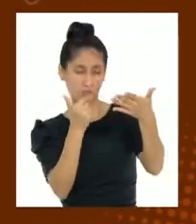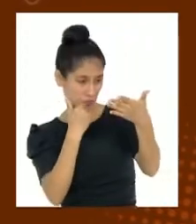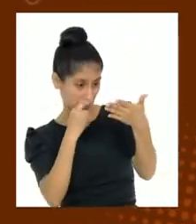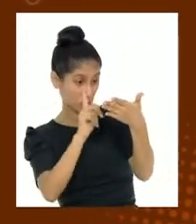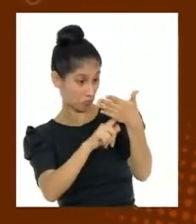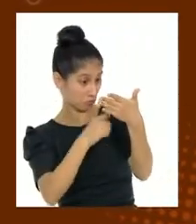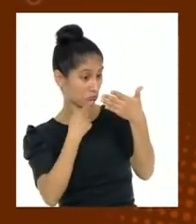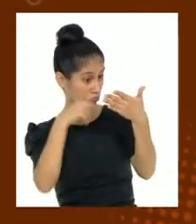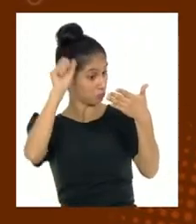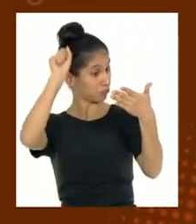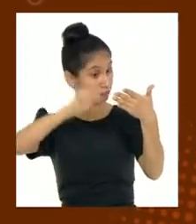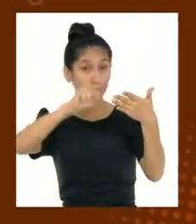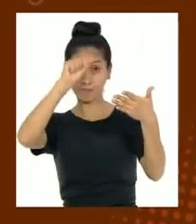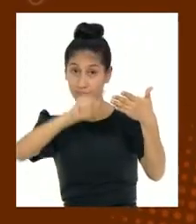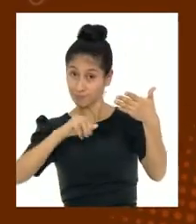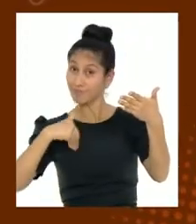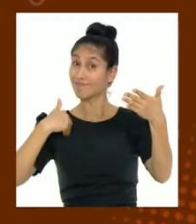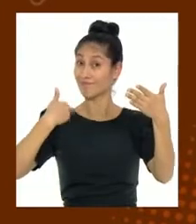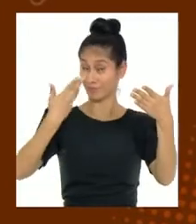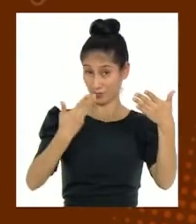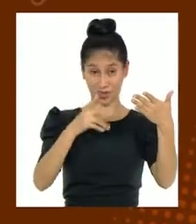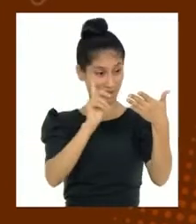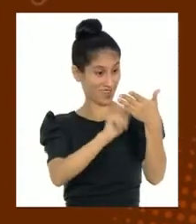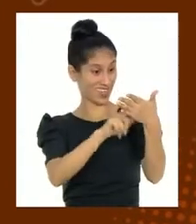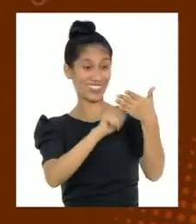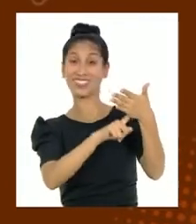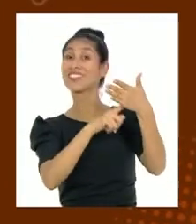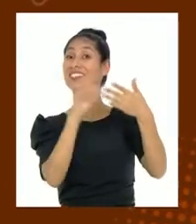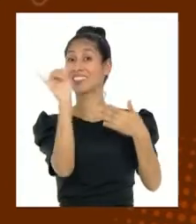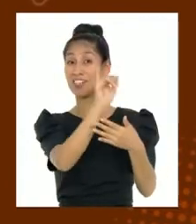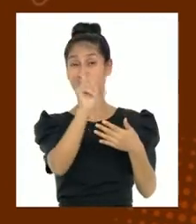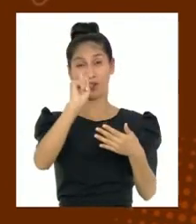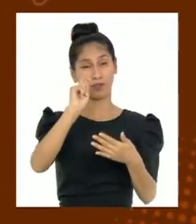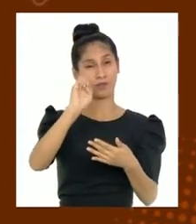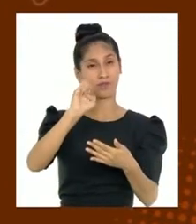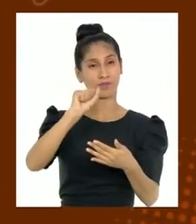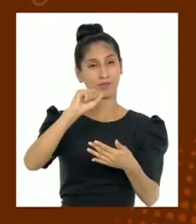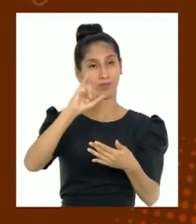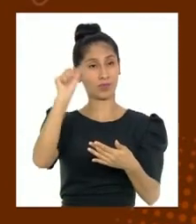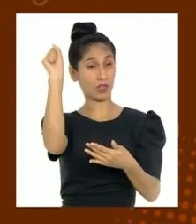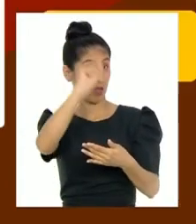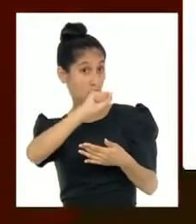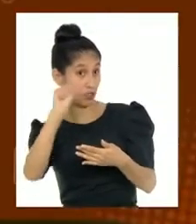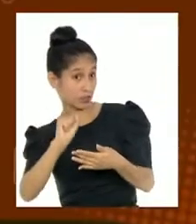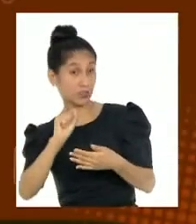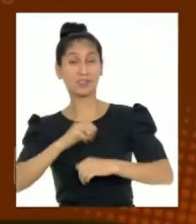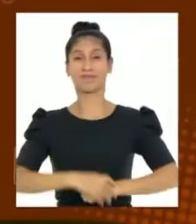A dicha afirmación le llamamos tesis, postura o premisa.